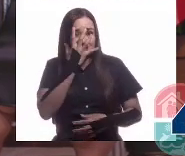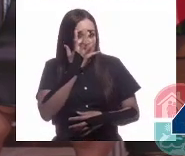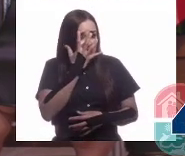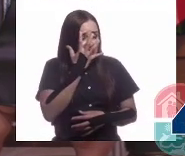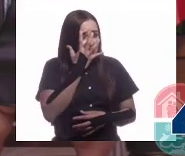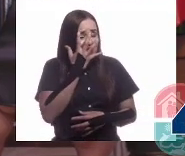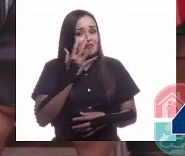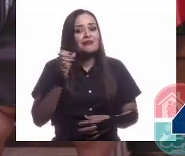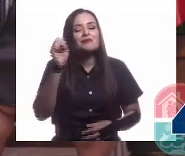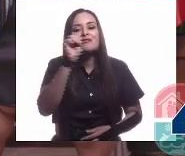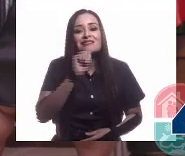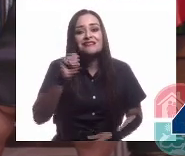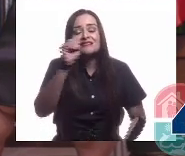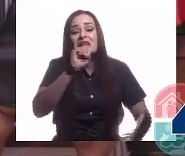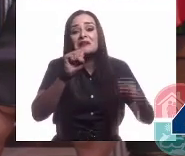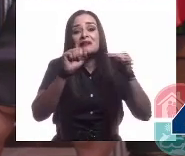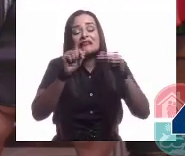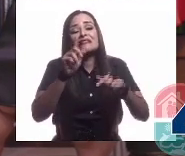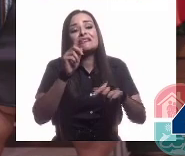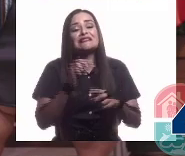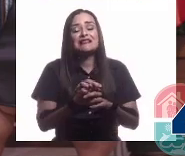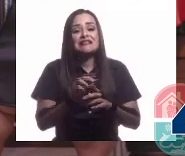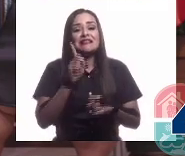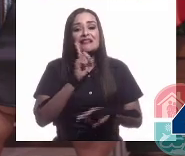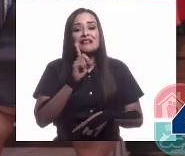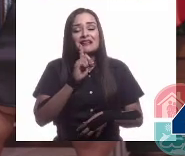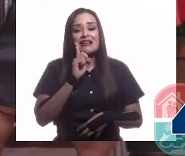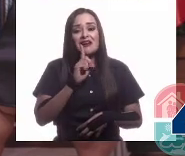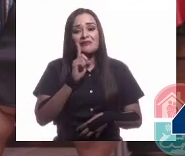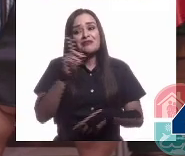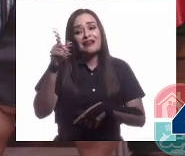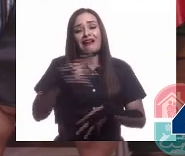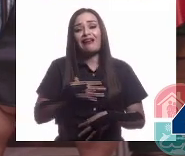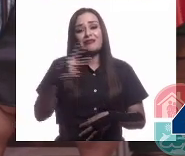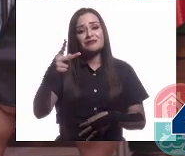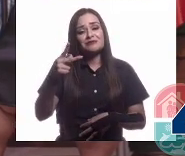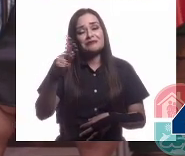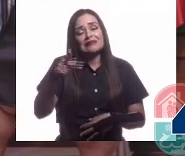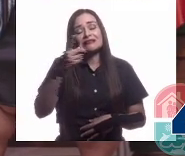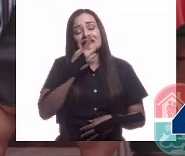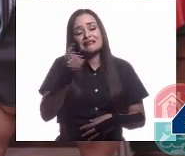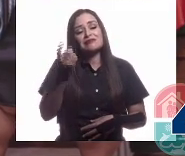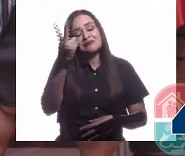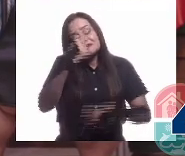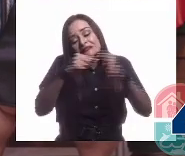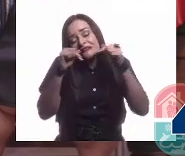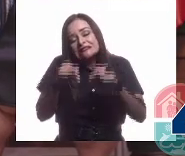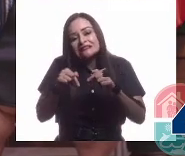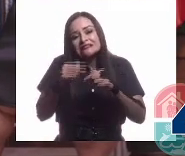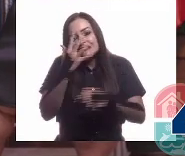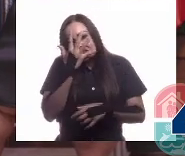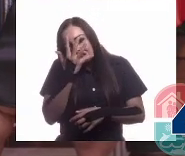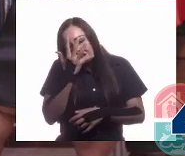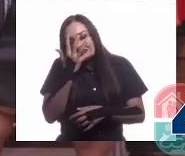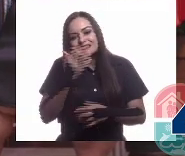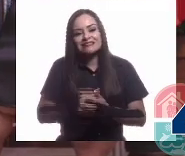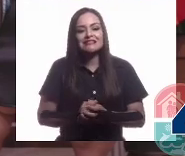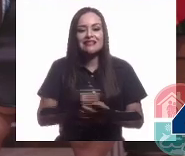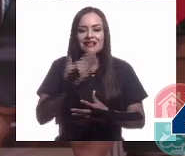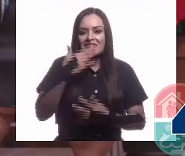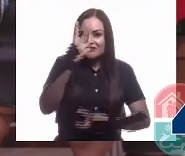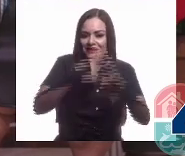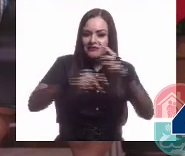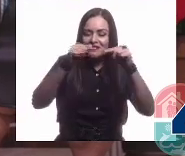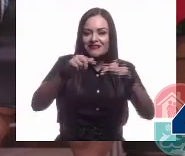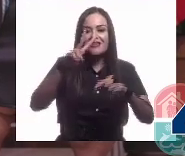sábado y debiera ella de estar con sus hijos y la hicimos venir para acá. Pero pues con más ganas, ayúdenme a darle la bienvenida